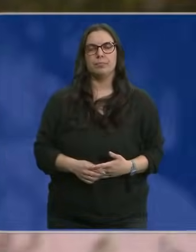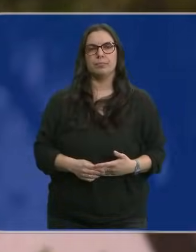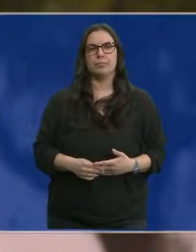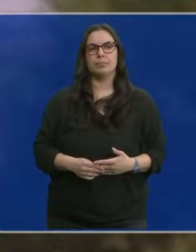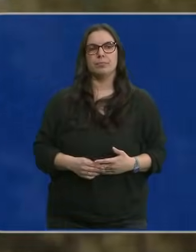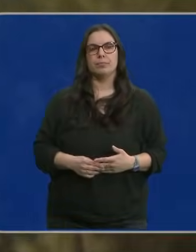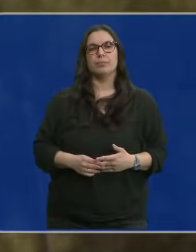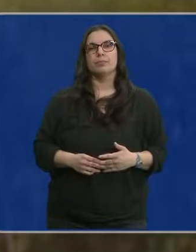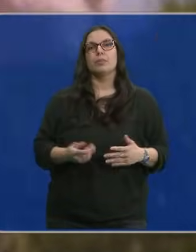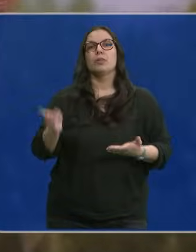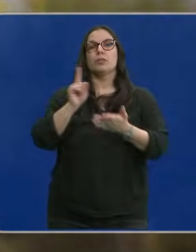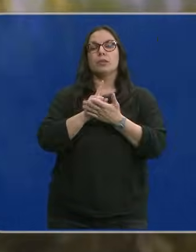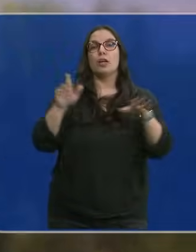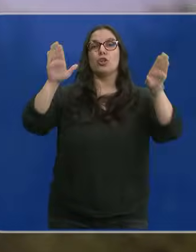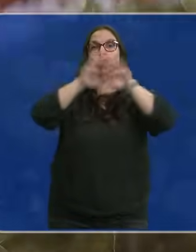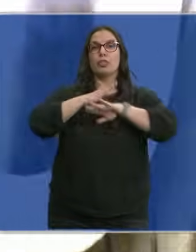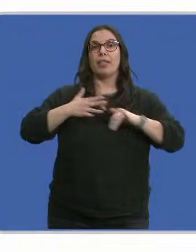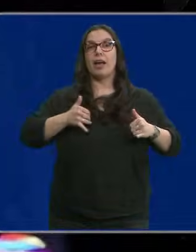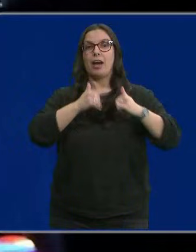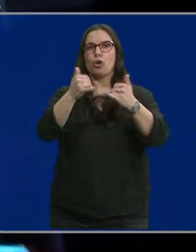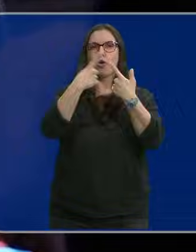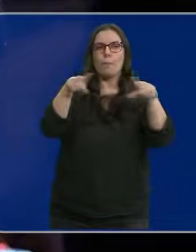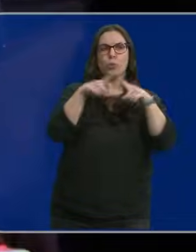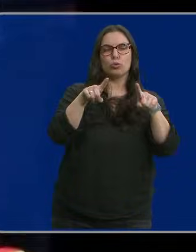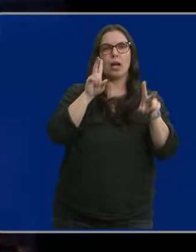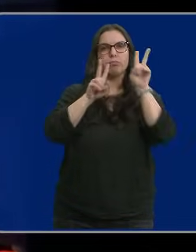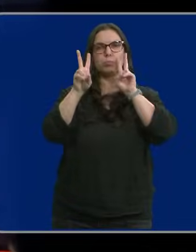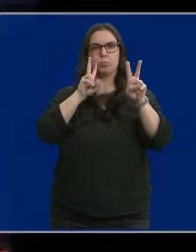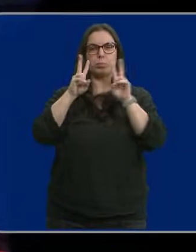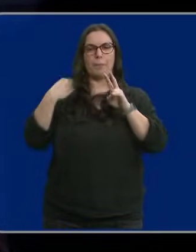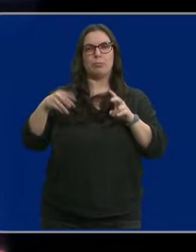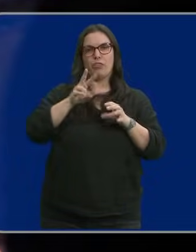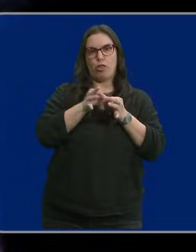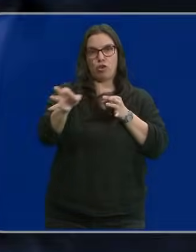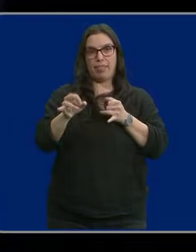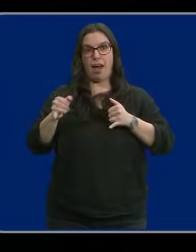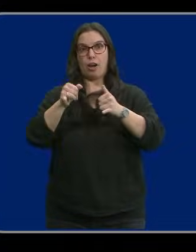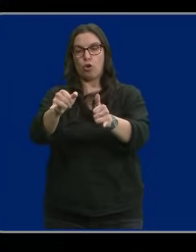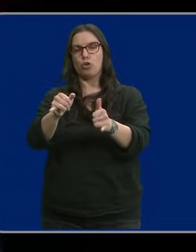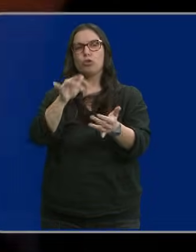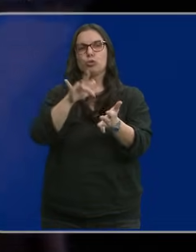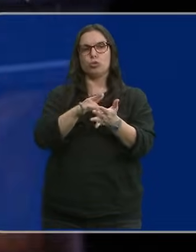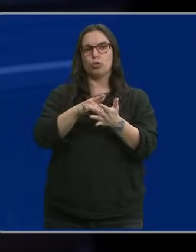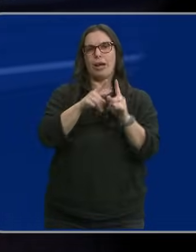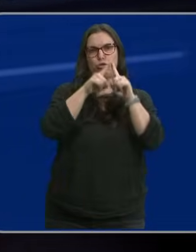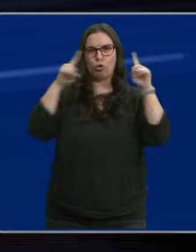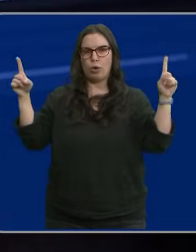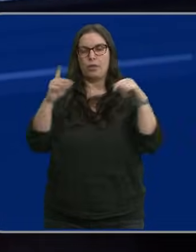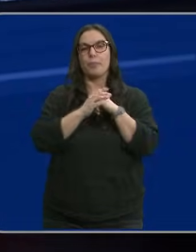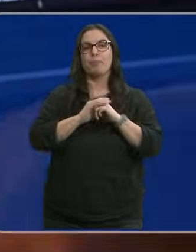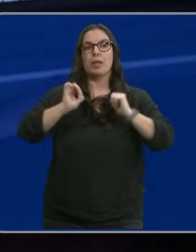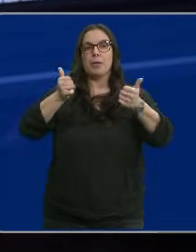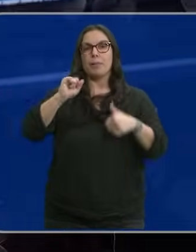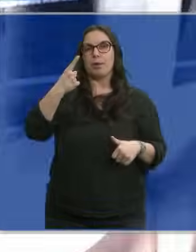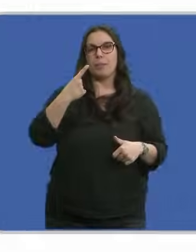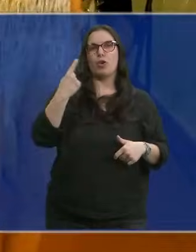Y vuelve el ciclo Las Noches de Arroyo, música y espectáculo en directo en Arroyo de la Encomienda, en Valladolid, que se extiende durante todo el año. Comienza